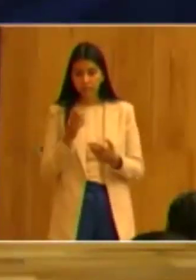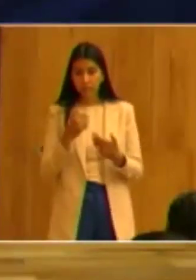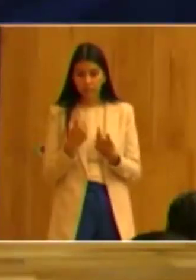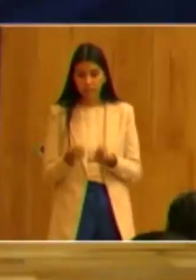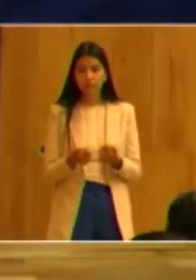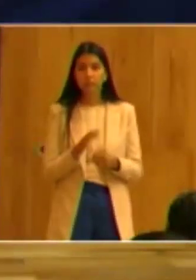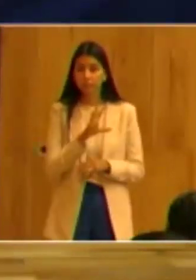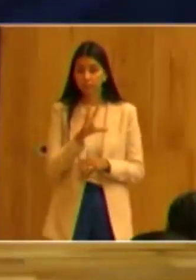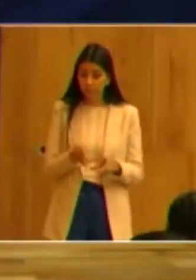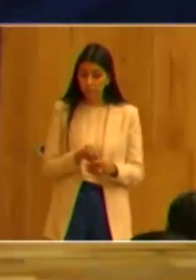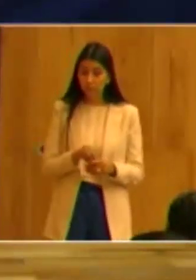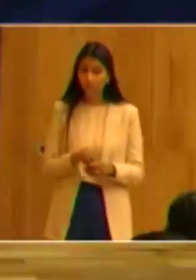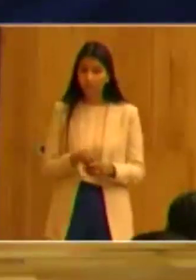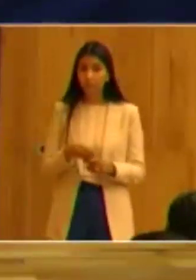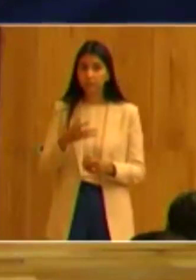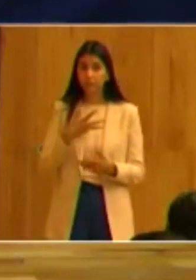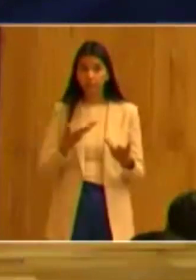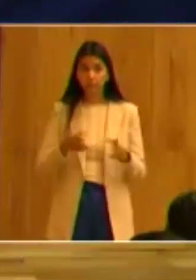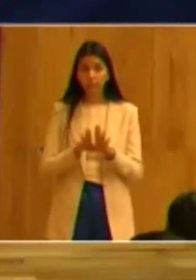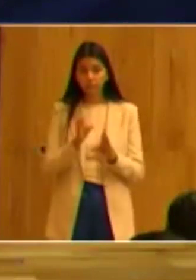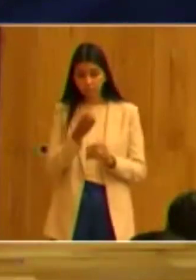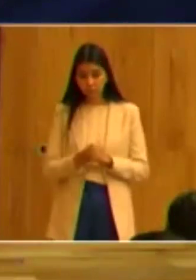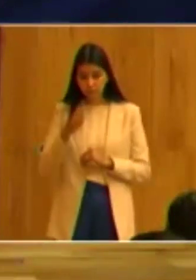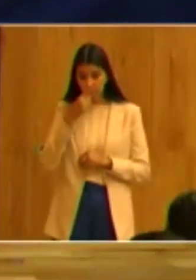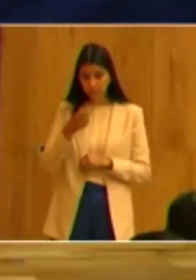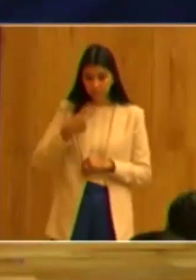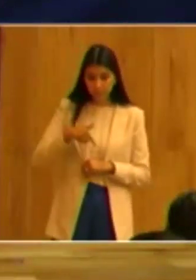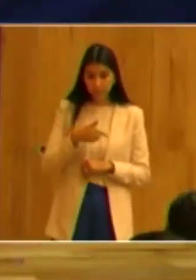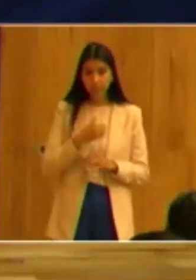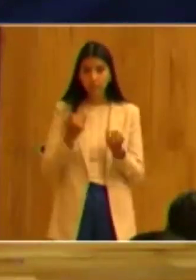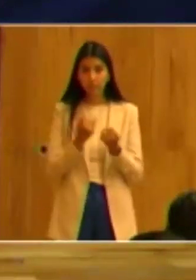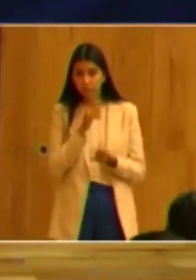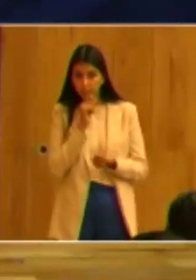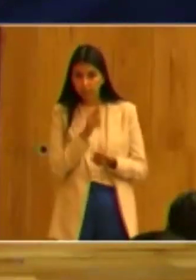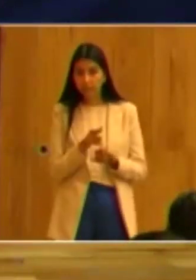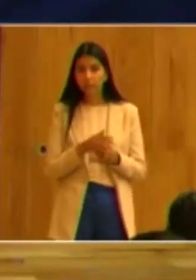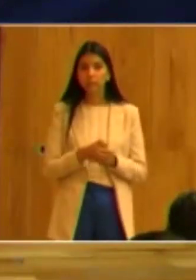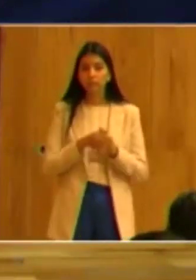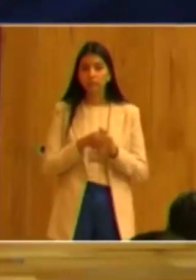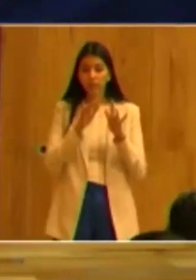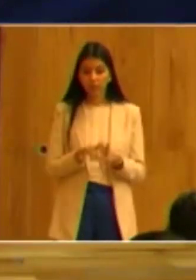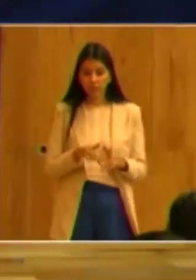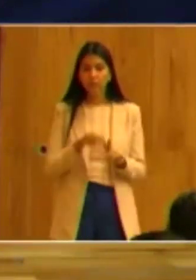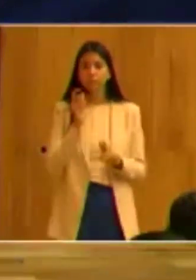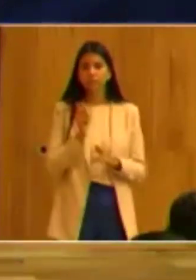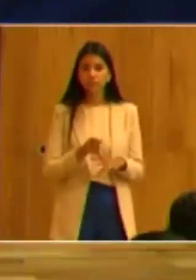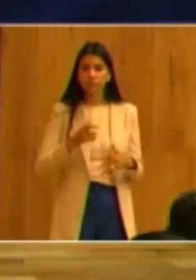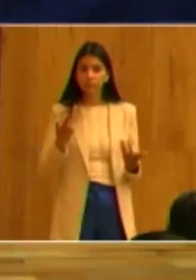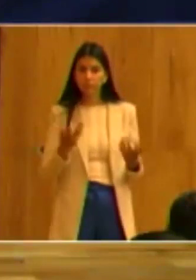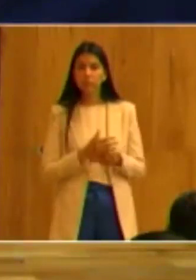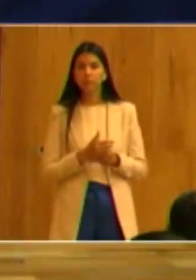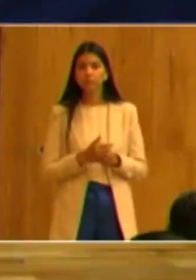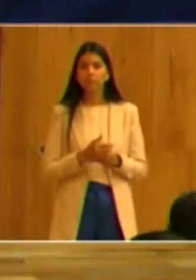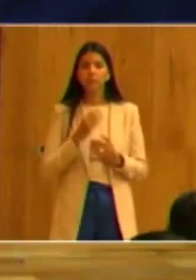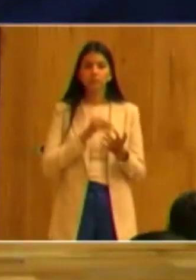interpretación integral, es que se deriva como una obligación para nosotros, incluso oficiosa. ¿Qué quiere decir? Que aun y